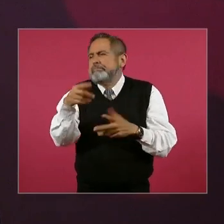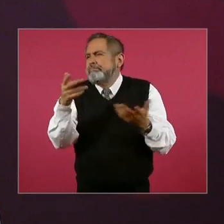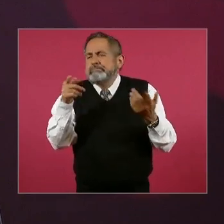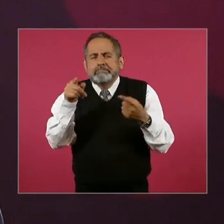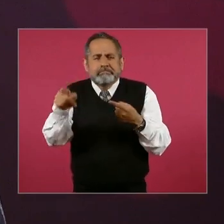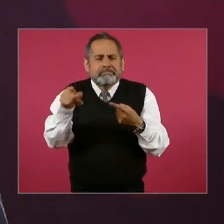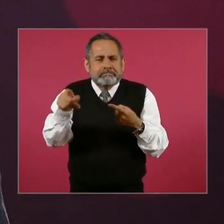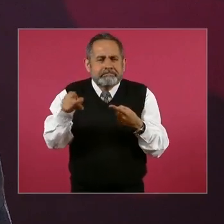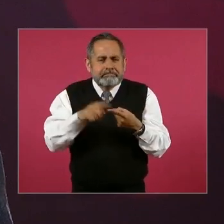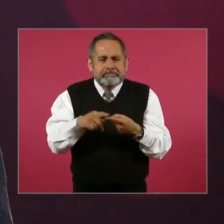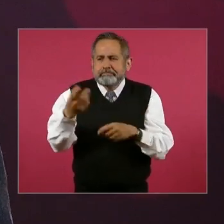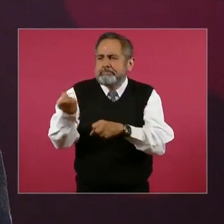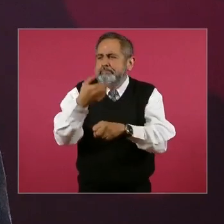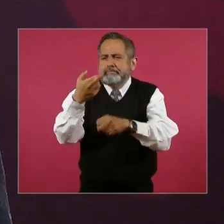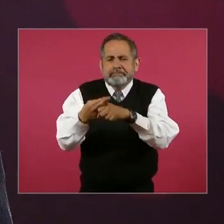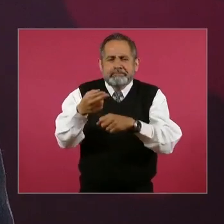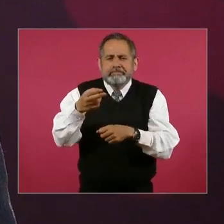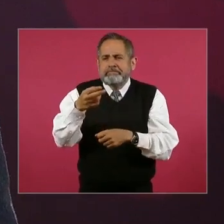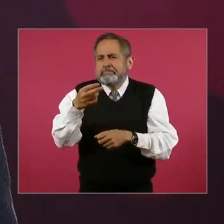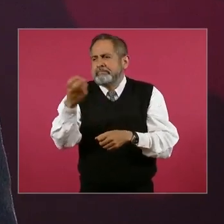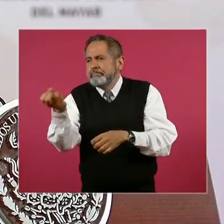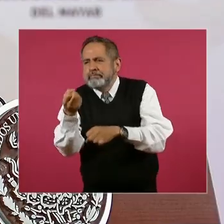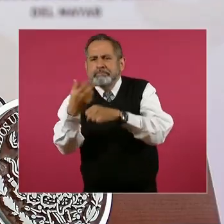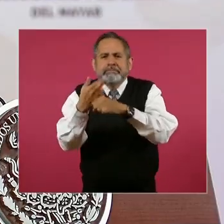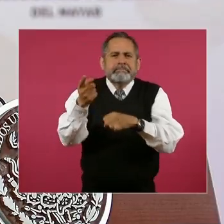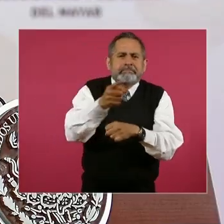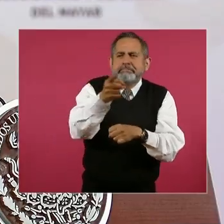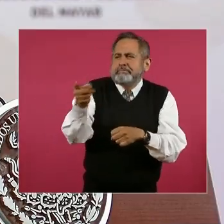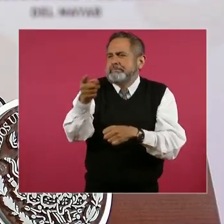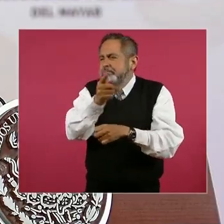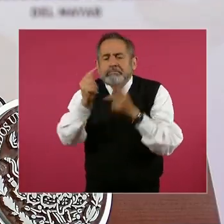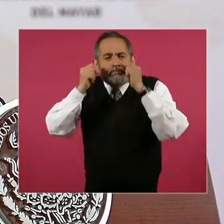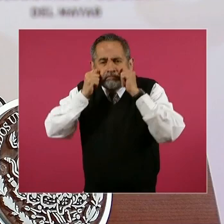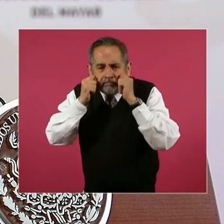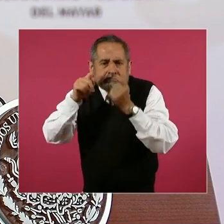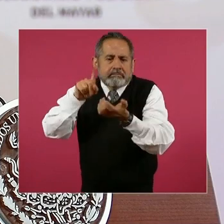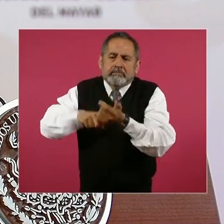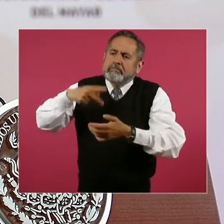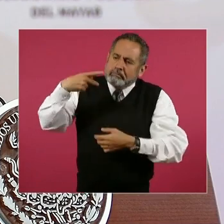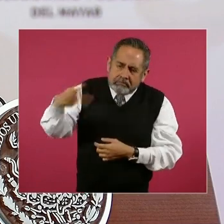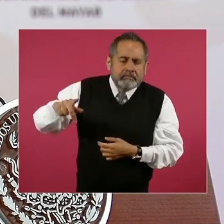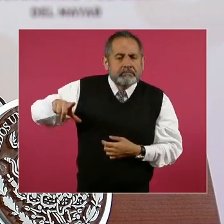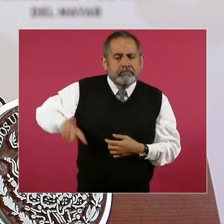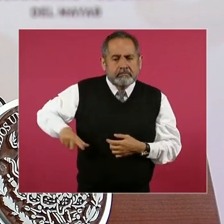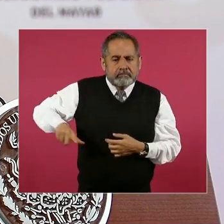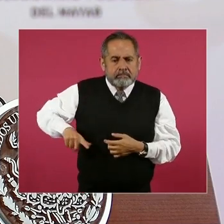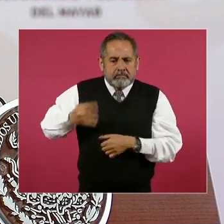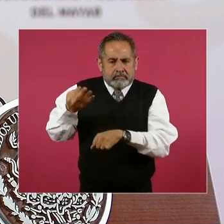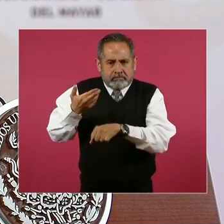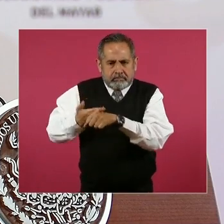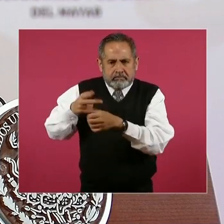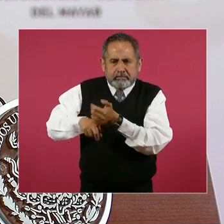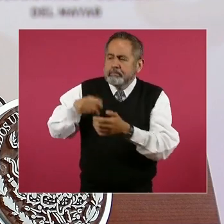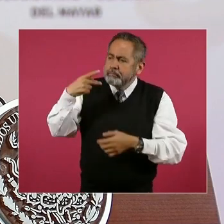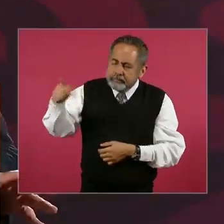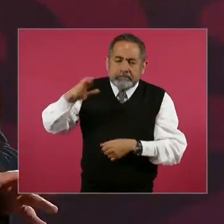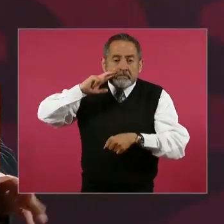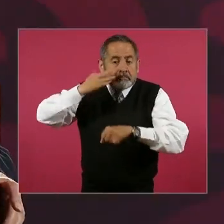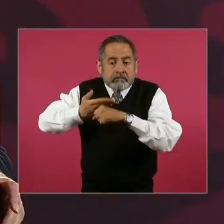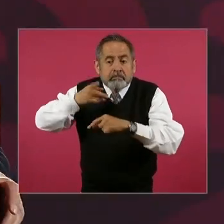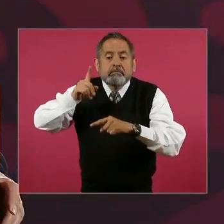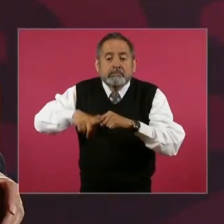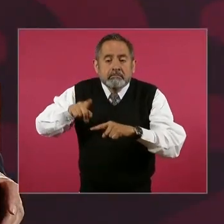sea la secretaría de una cosa la secretaría de otra o directamente desde la tesorería el